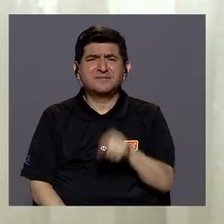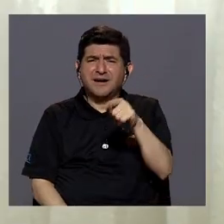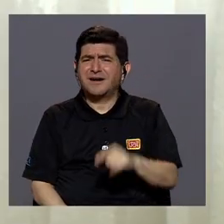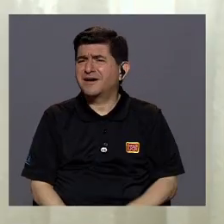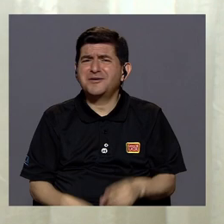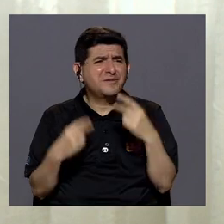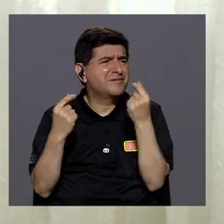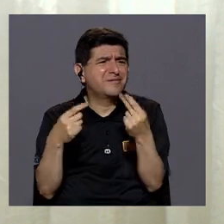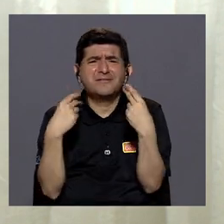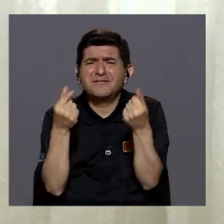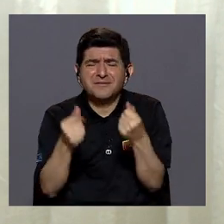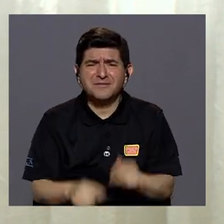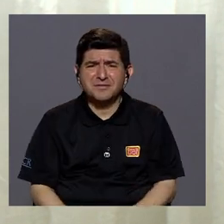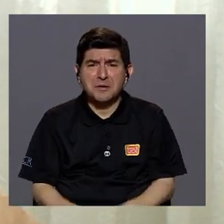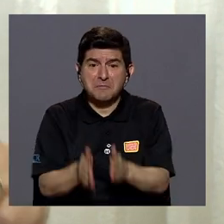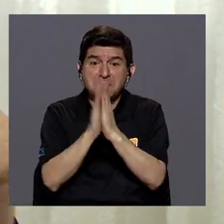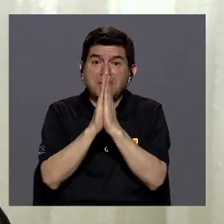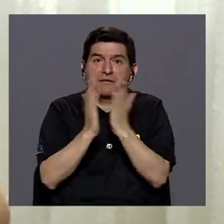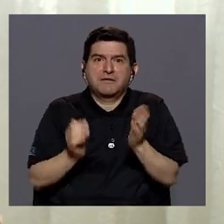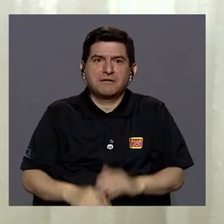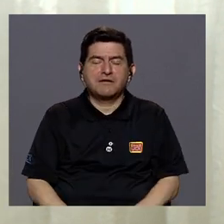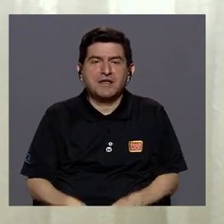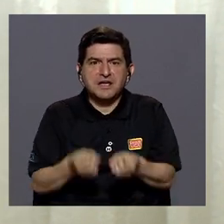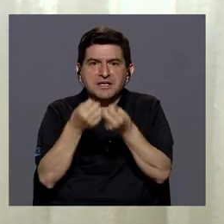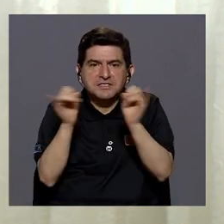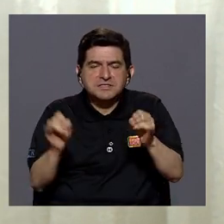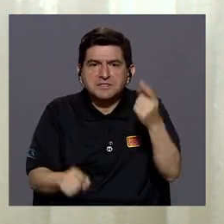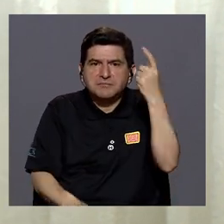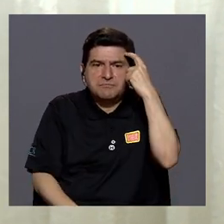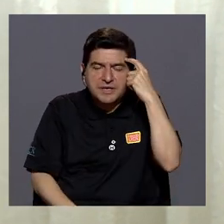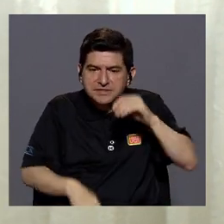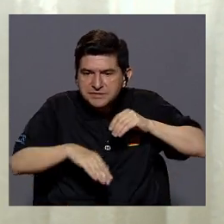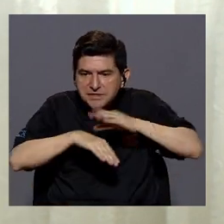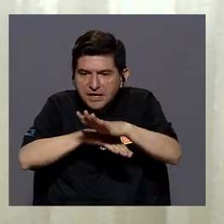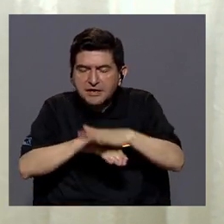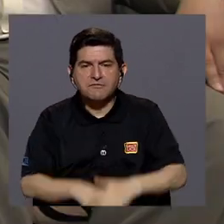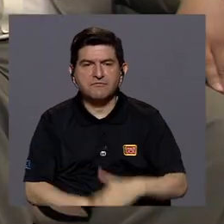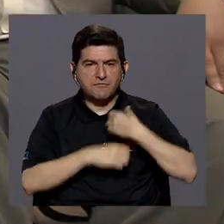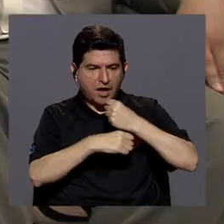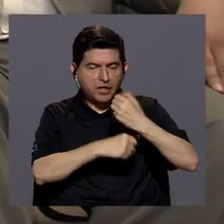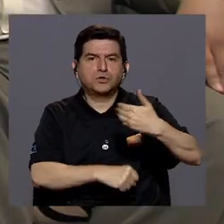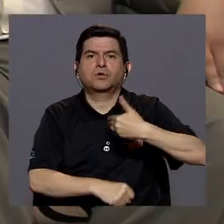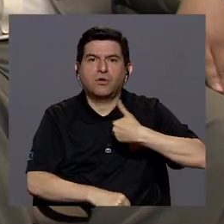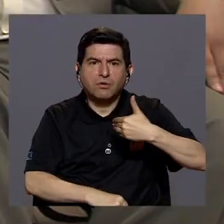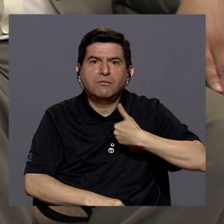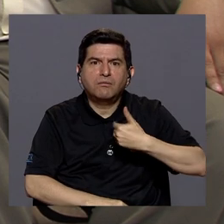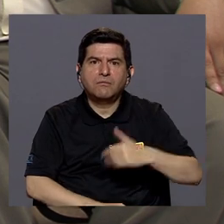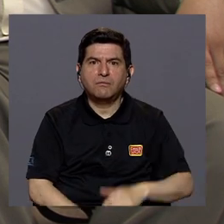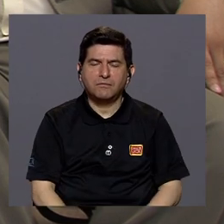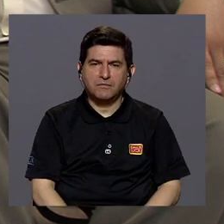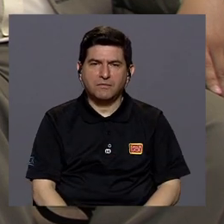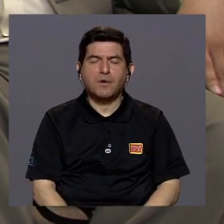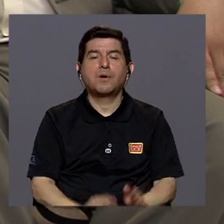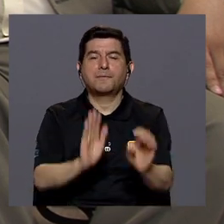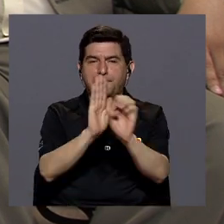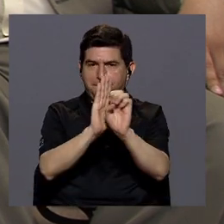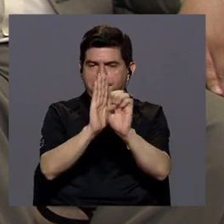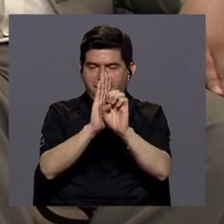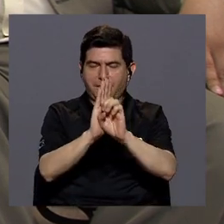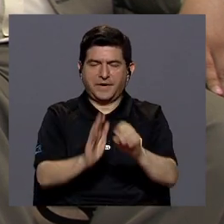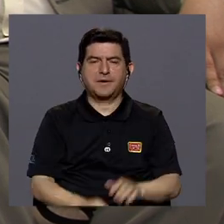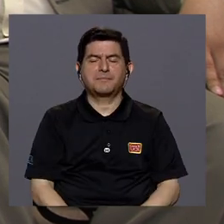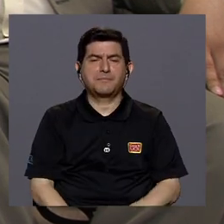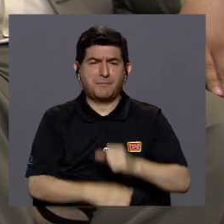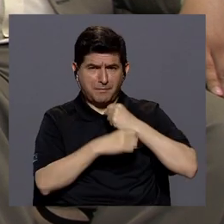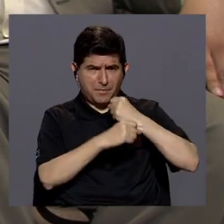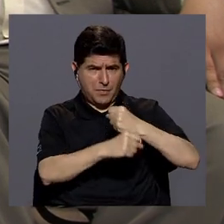para convocar a huelgas, sin medir las consecuencias de las huelgas. Y es que, por ejemplo, una huelga